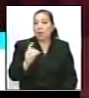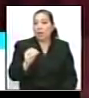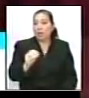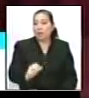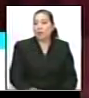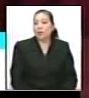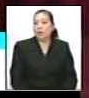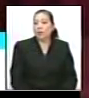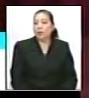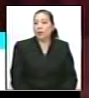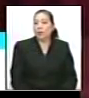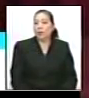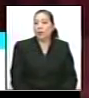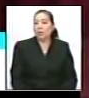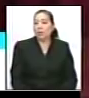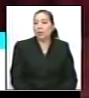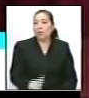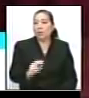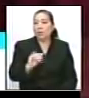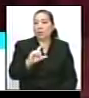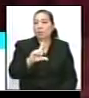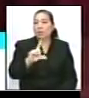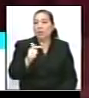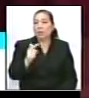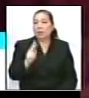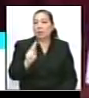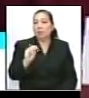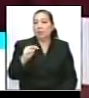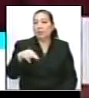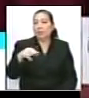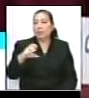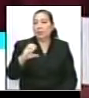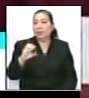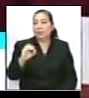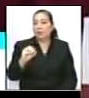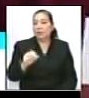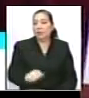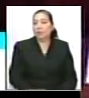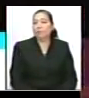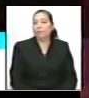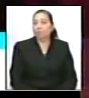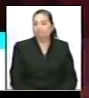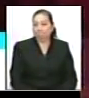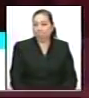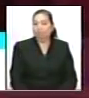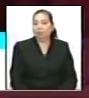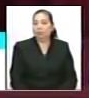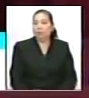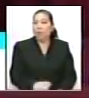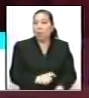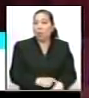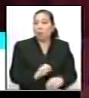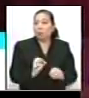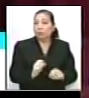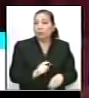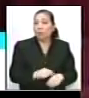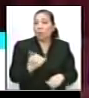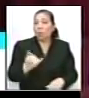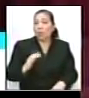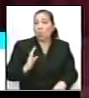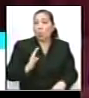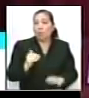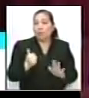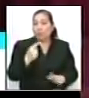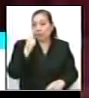y Francisco Villavicencio, siendo las 11:05 de la mañana del jueves 6